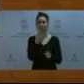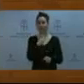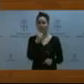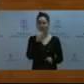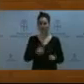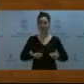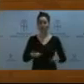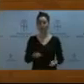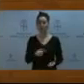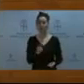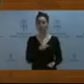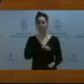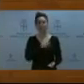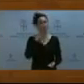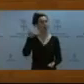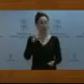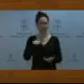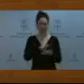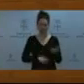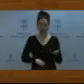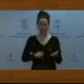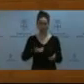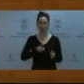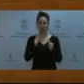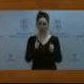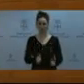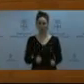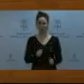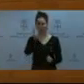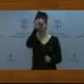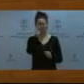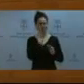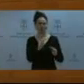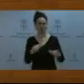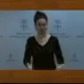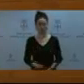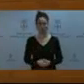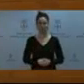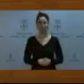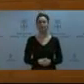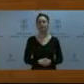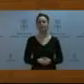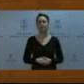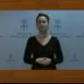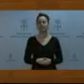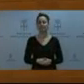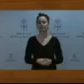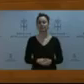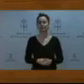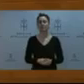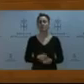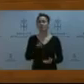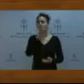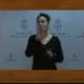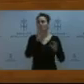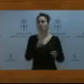le voy a leer a ver lo que le parece, porque cuando ustedes reniegan de algunos lugares donde no hacen las cosas de manera coherente y, sin embargo,